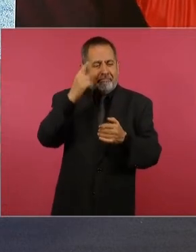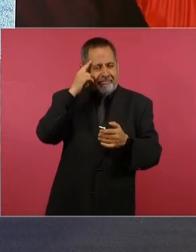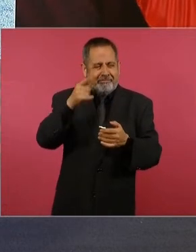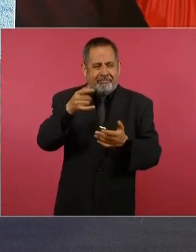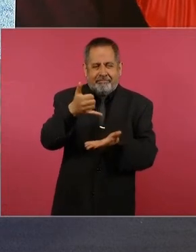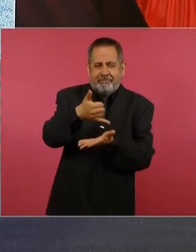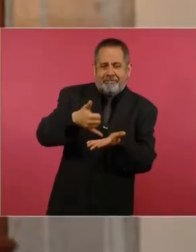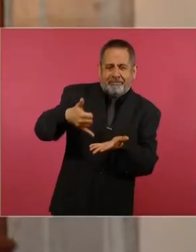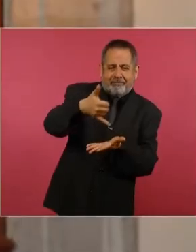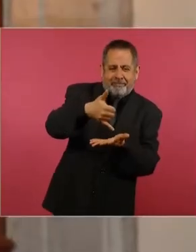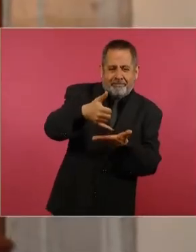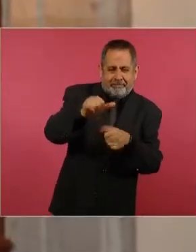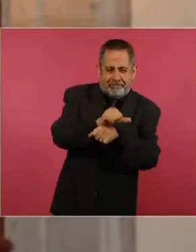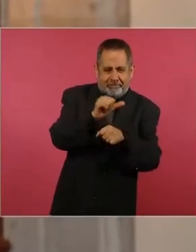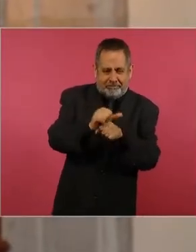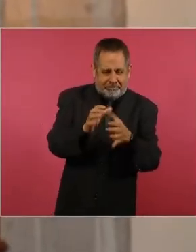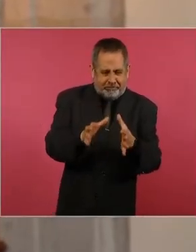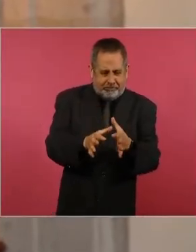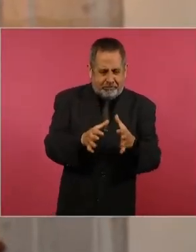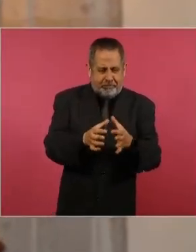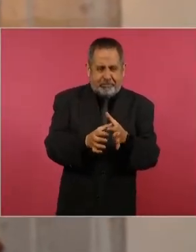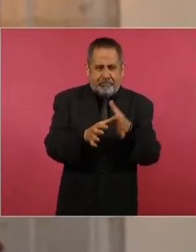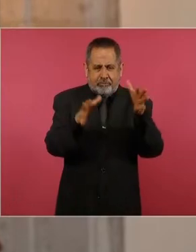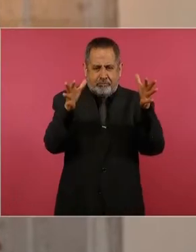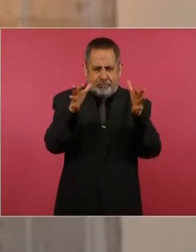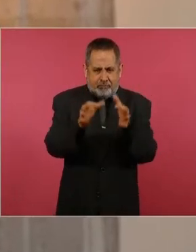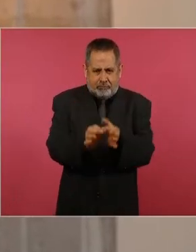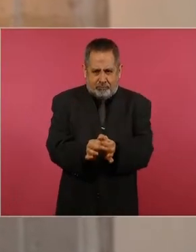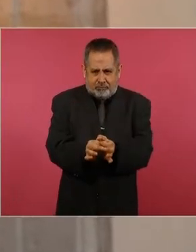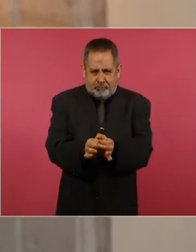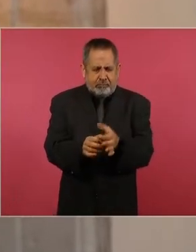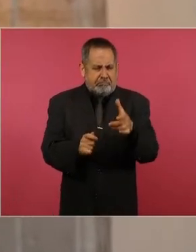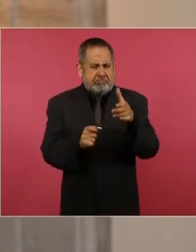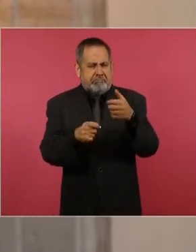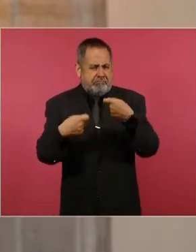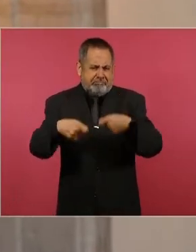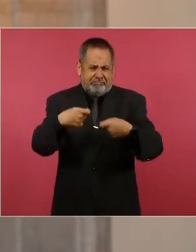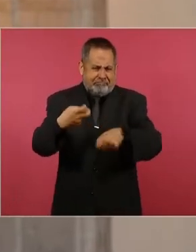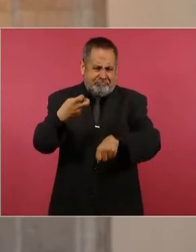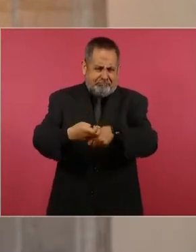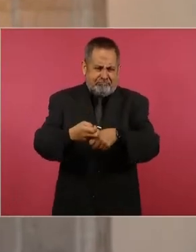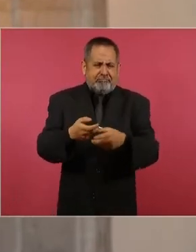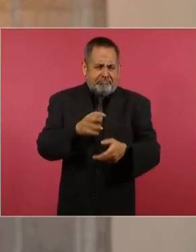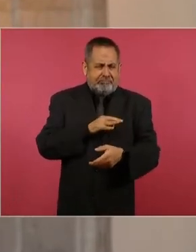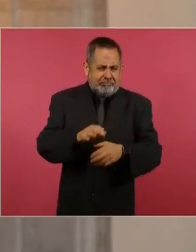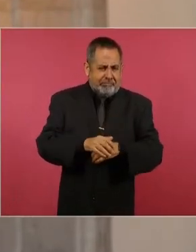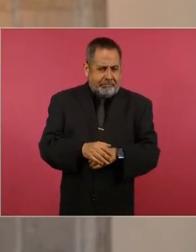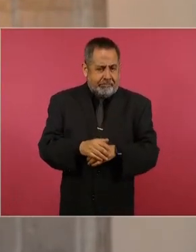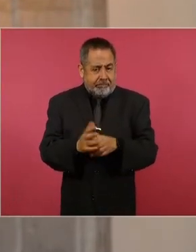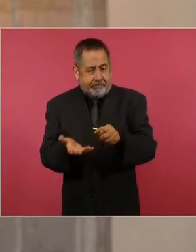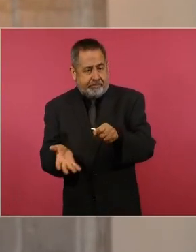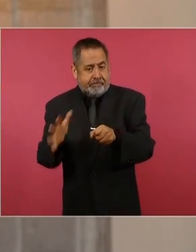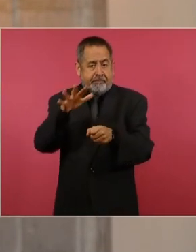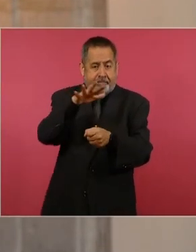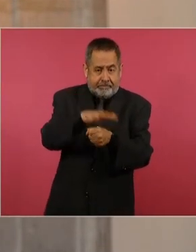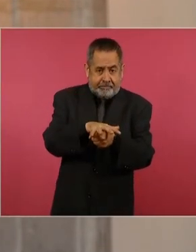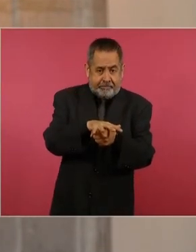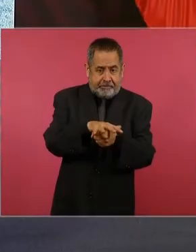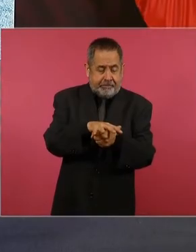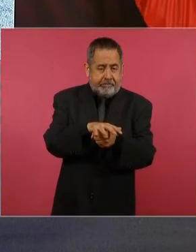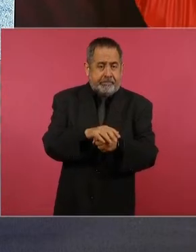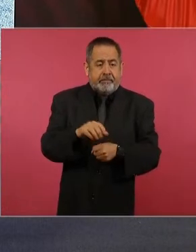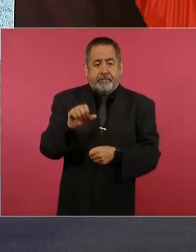coche, o un embudo. Y acá le ponen papel